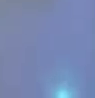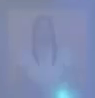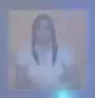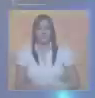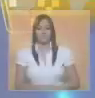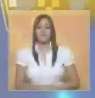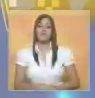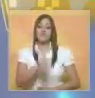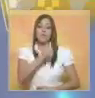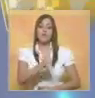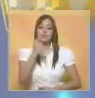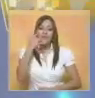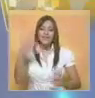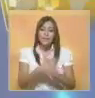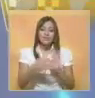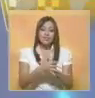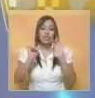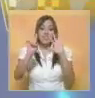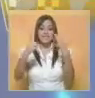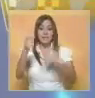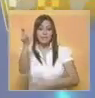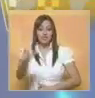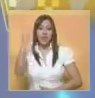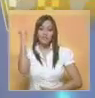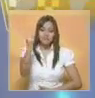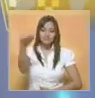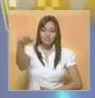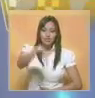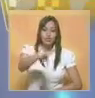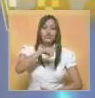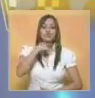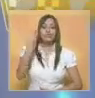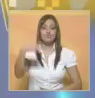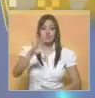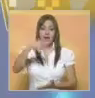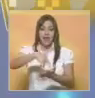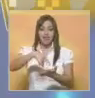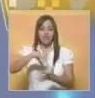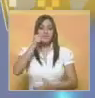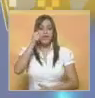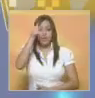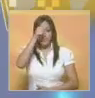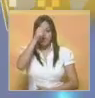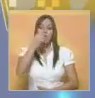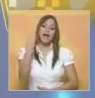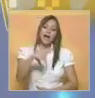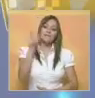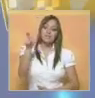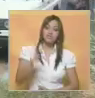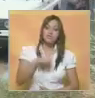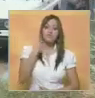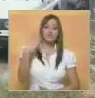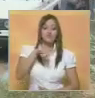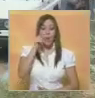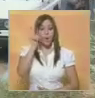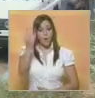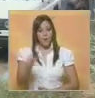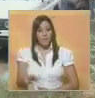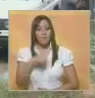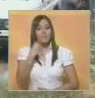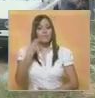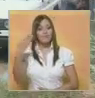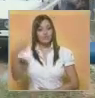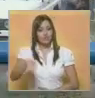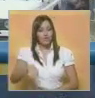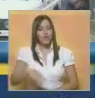Amigos, en información de sucesos, 16 homicidios se contabilizaron en el estado Carabobo durante el fin de semana. Entre los casos está el de un hombre que perdió la